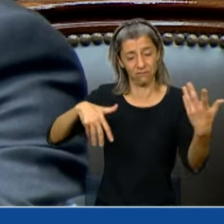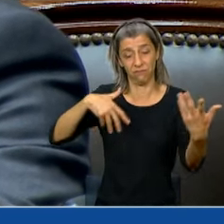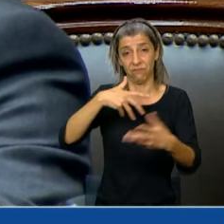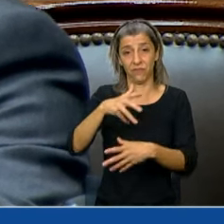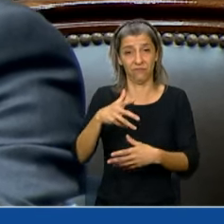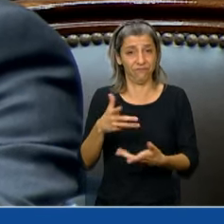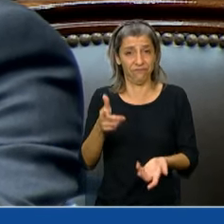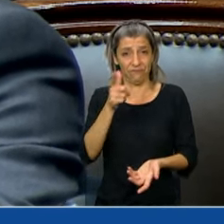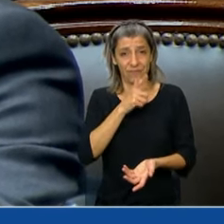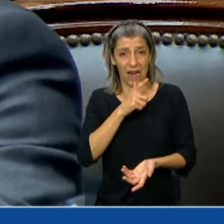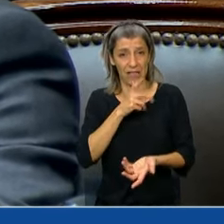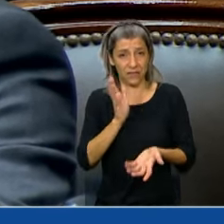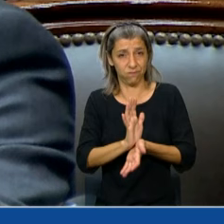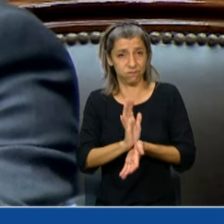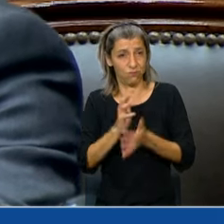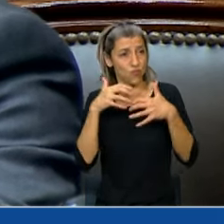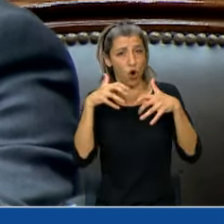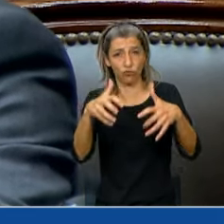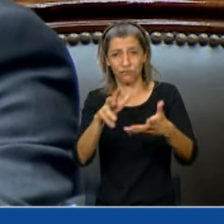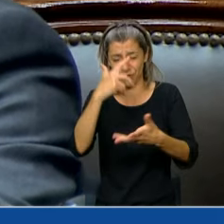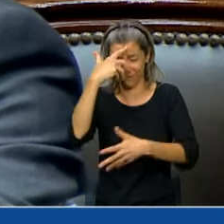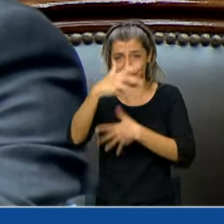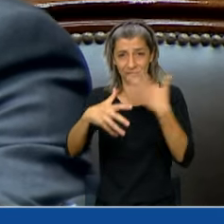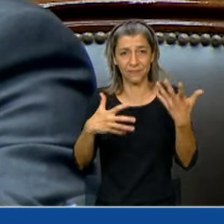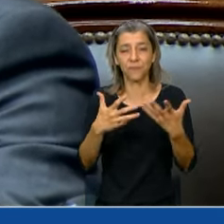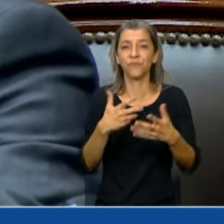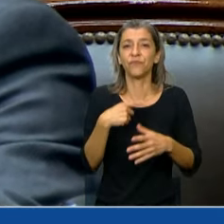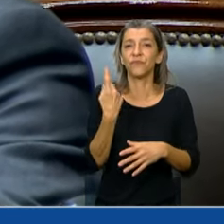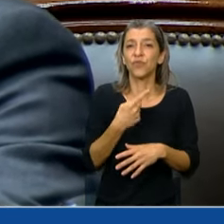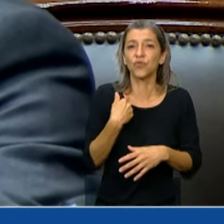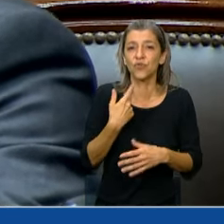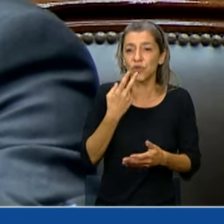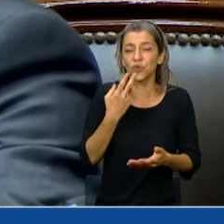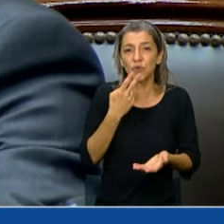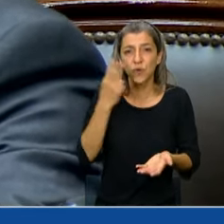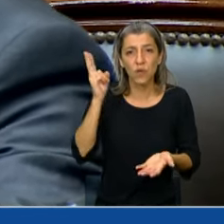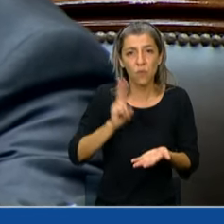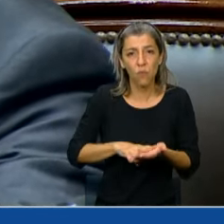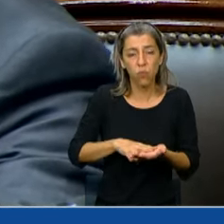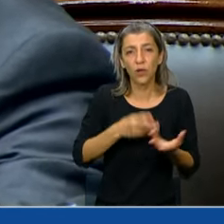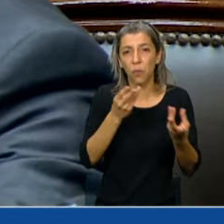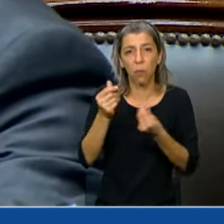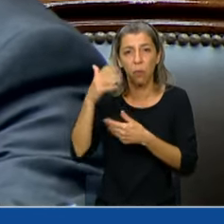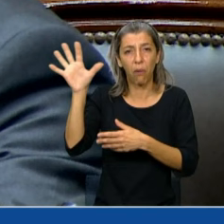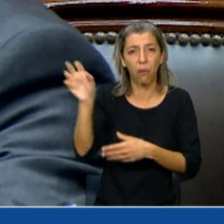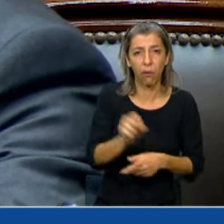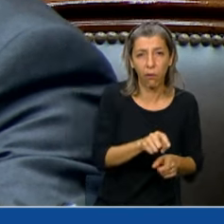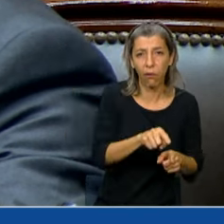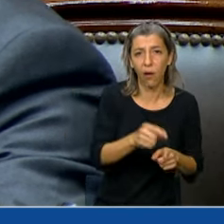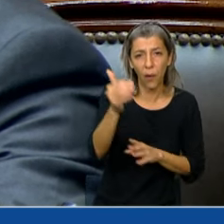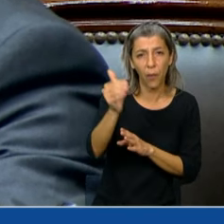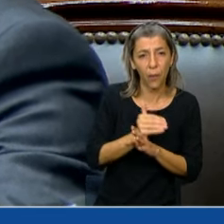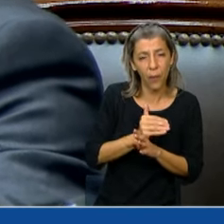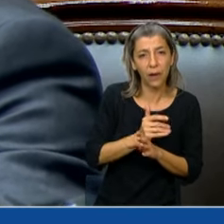indirectamente cuándo vamos a banjar los aranceles a la importación una parte de los aranceles a la importación que